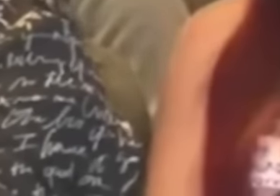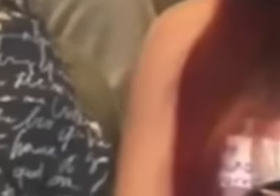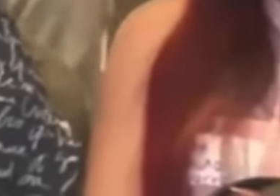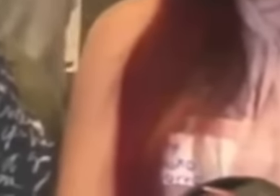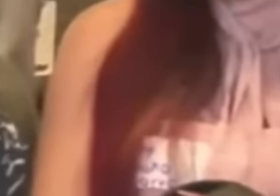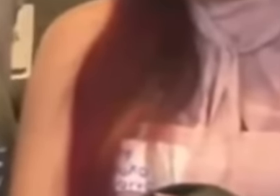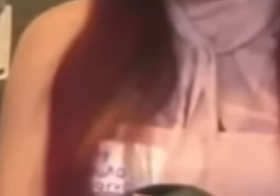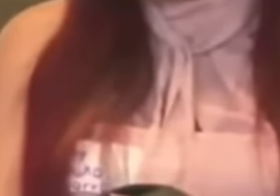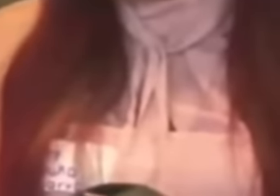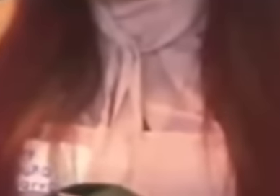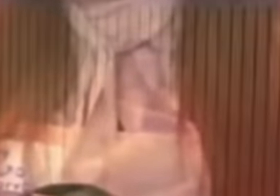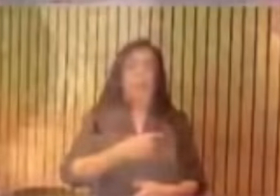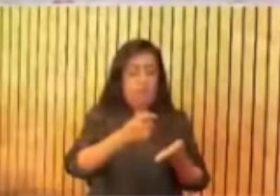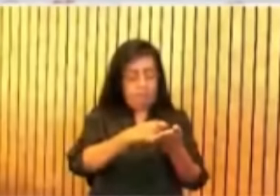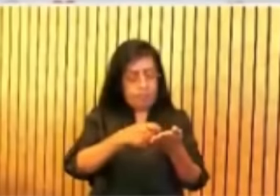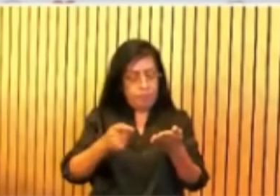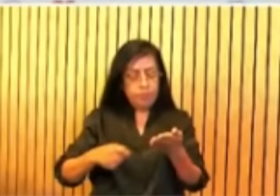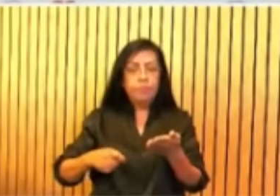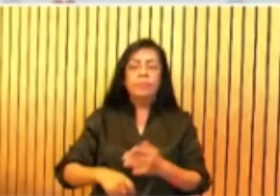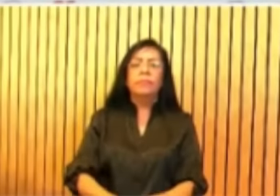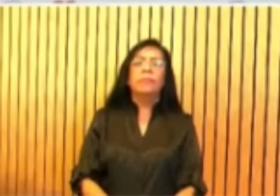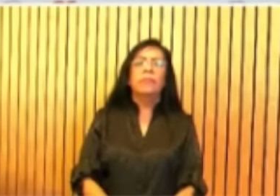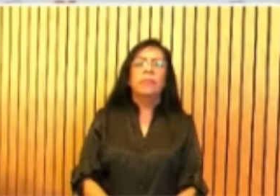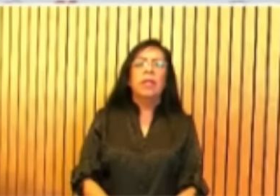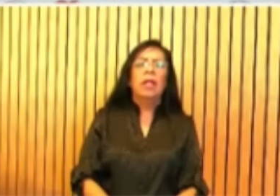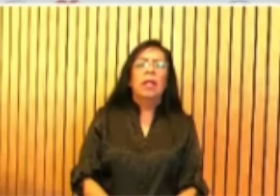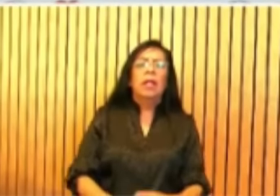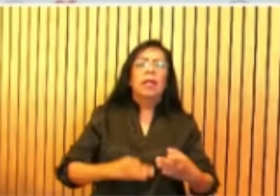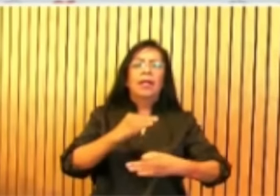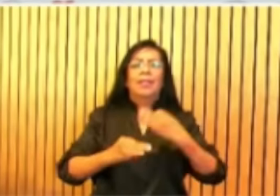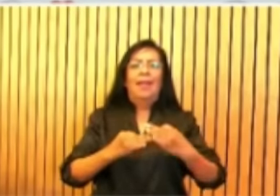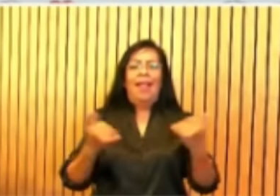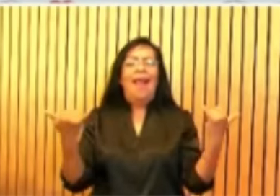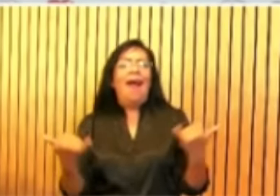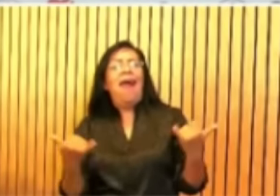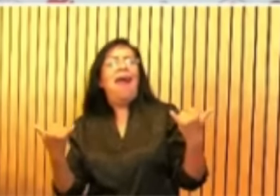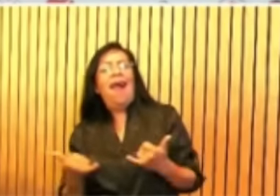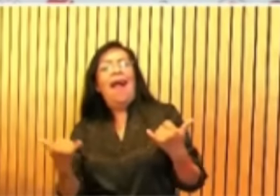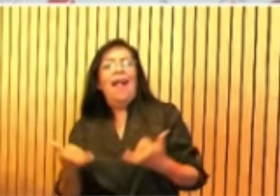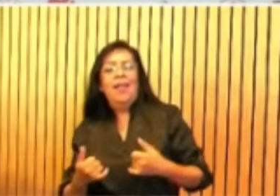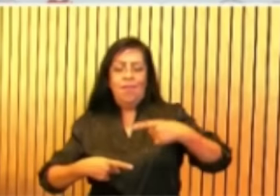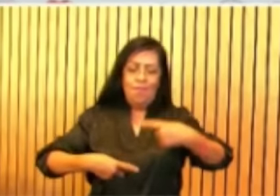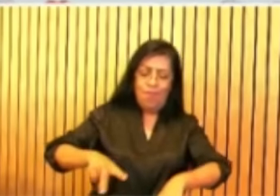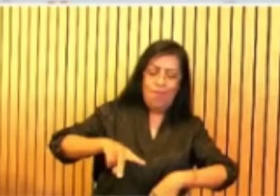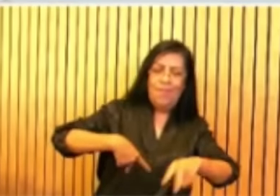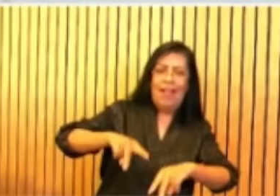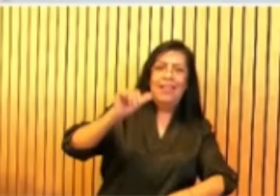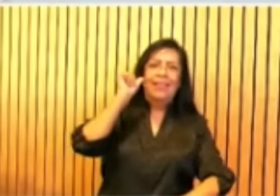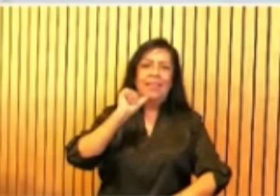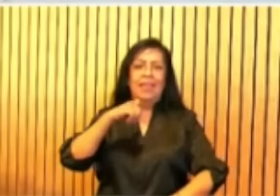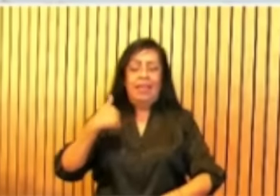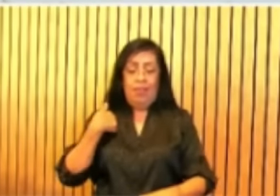yo lo escribí, no, su mamá lo escribió y me lo mandó, que todo sea rock and roll y fútbol, que siempre pueda jugar